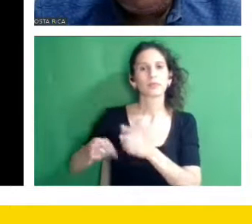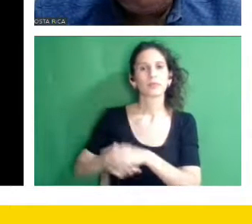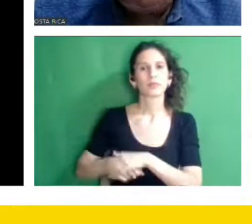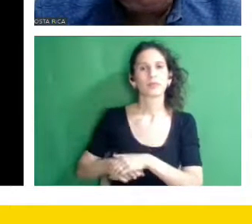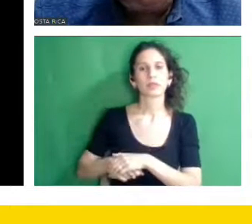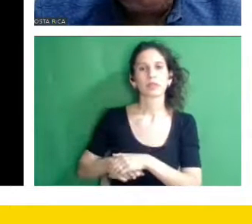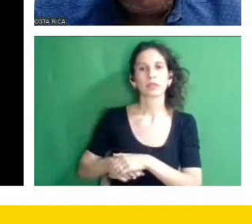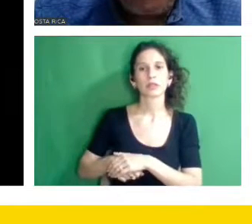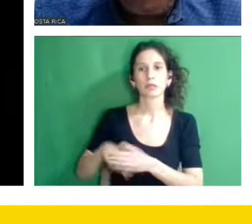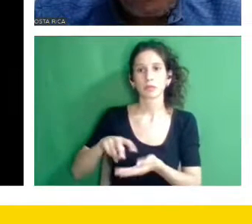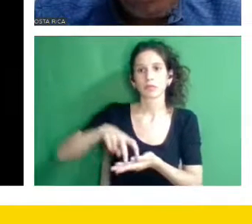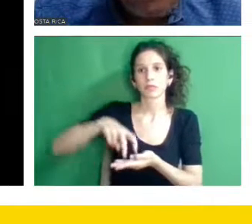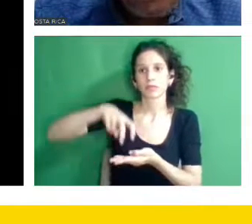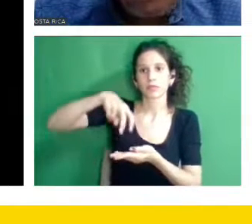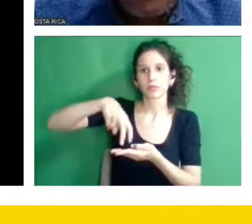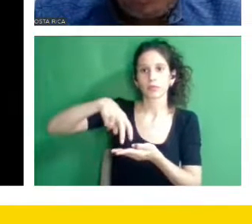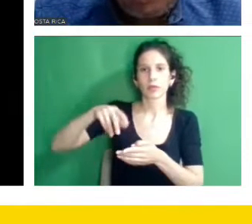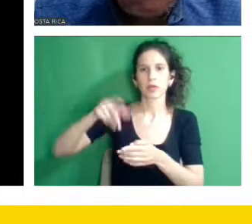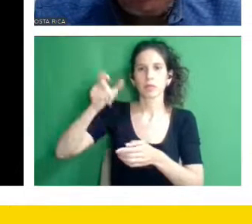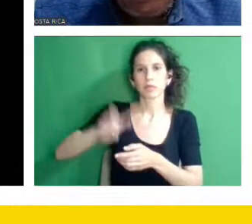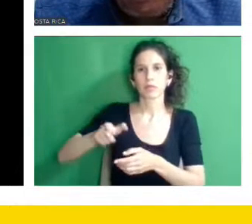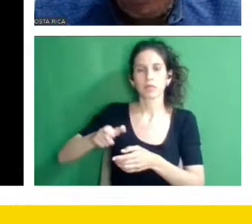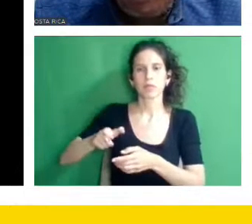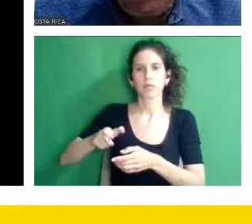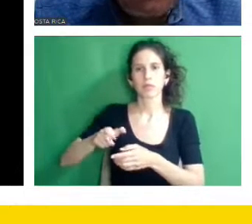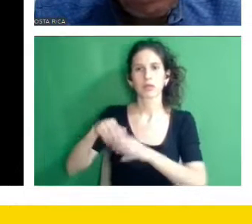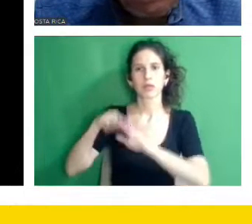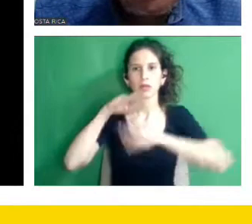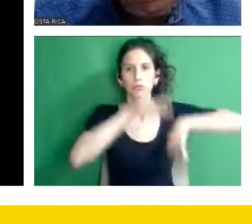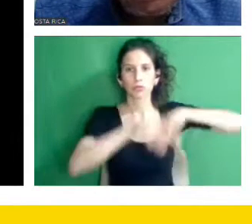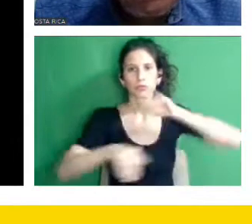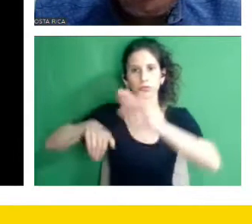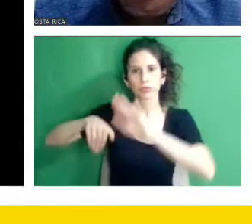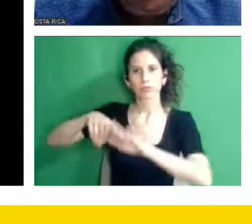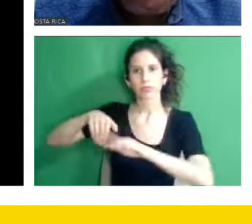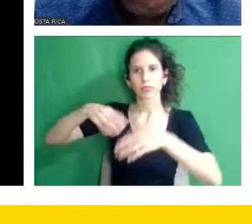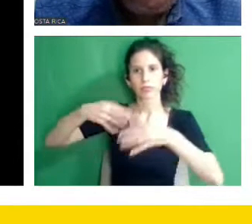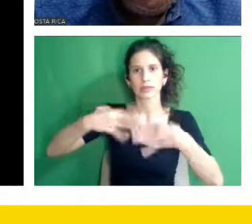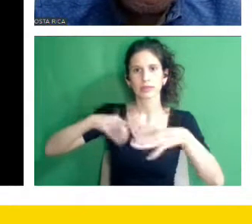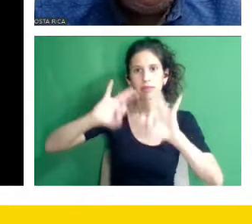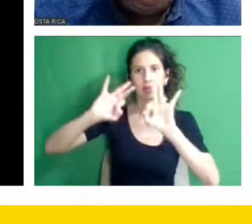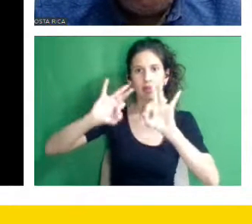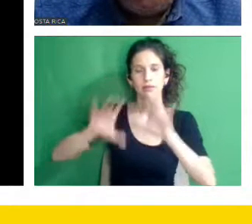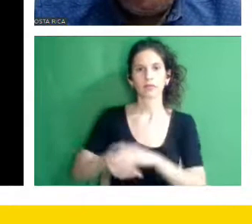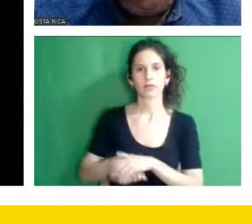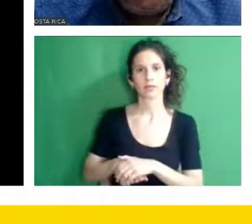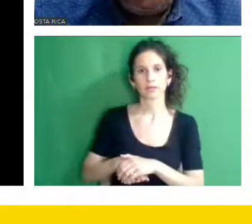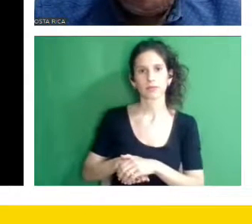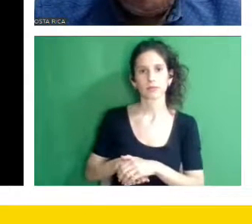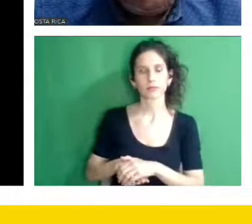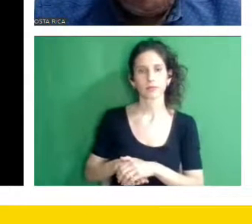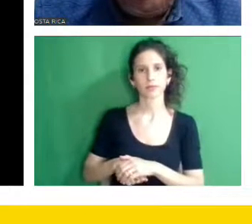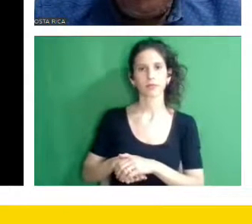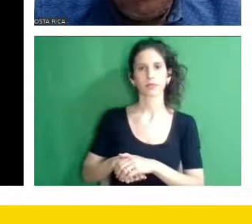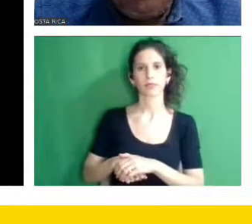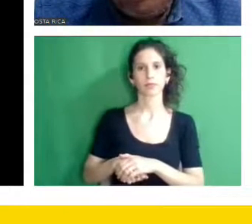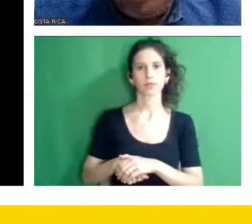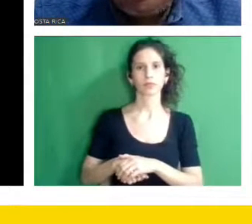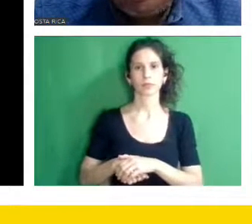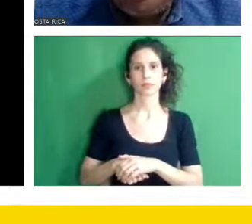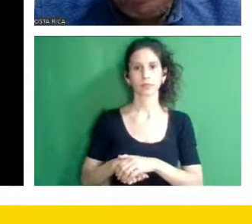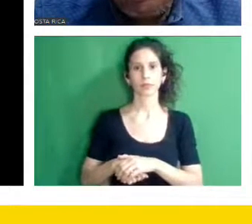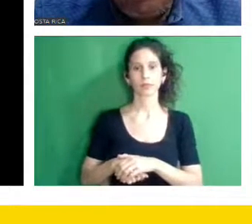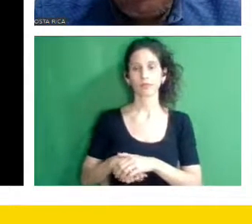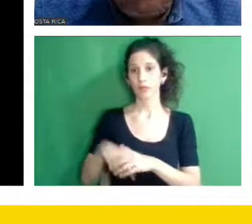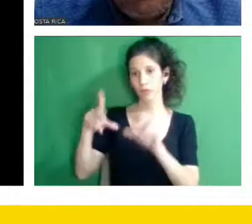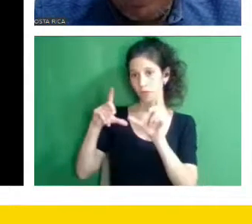otra serie de elementos que se van incorporando. Vean ustedes la fotografía de la extrema de la izquierda inferior, donde pueden ubicar nuevamente